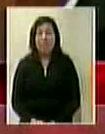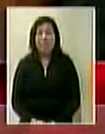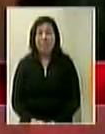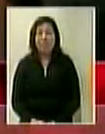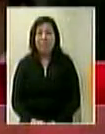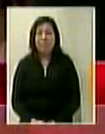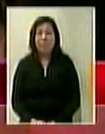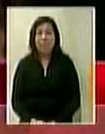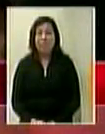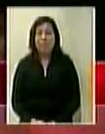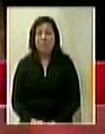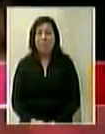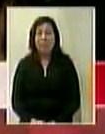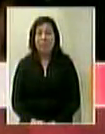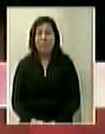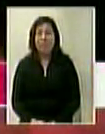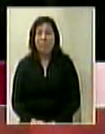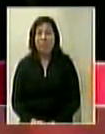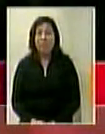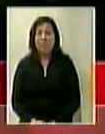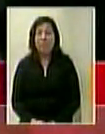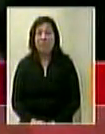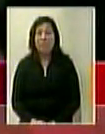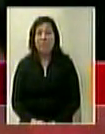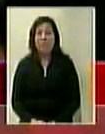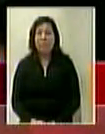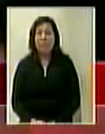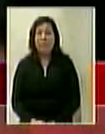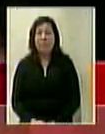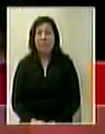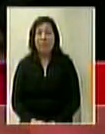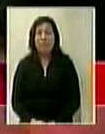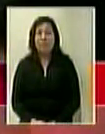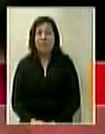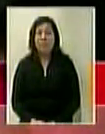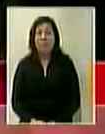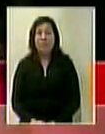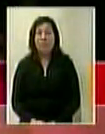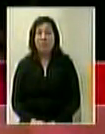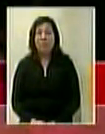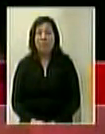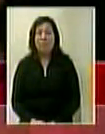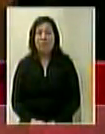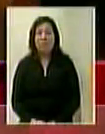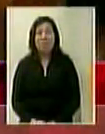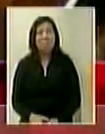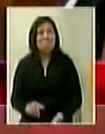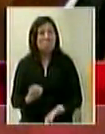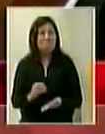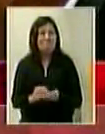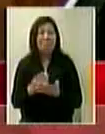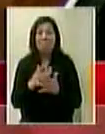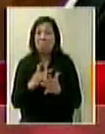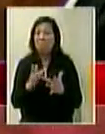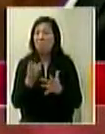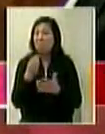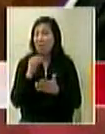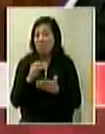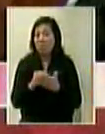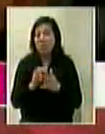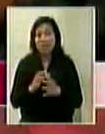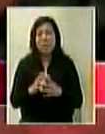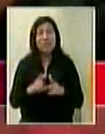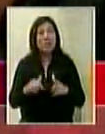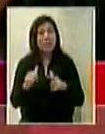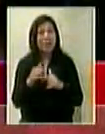evasión en Piedras Gordas, y menos aún, es más, en el nuevo penal hay mucha más posibilidad de riesgo de evasión. Y